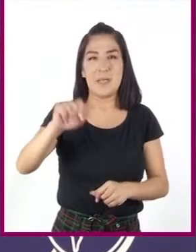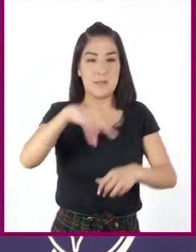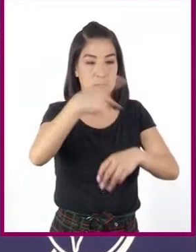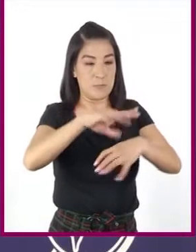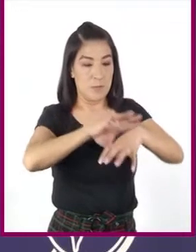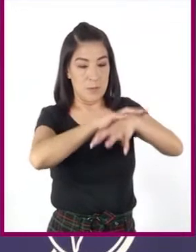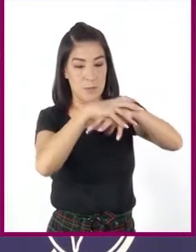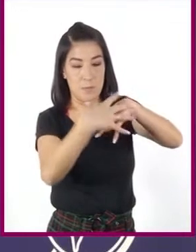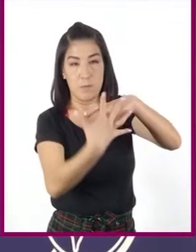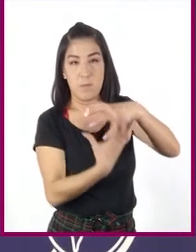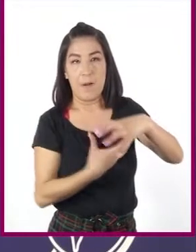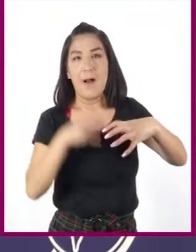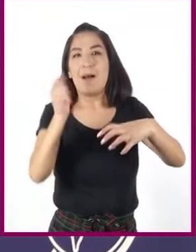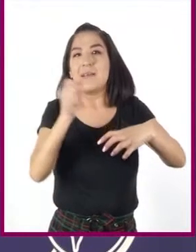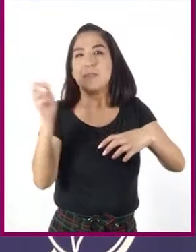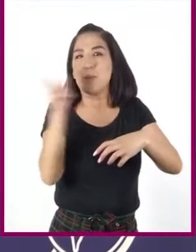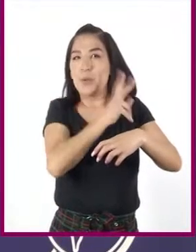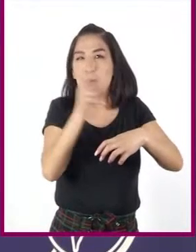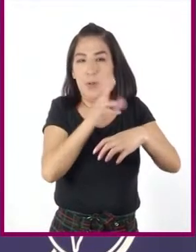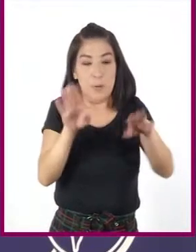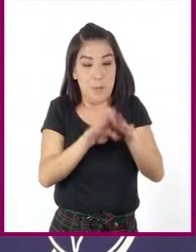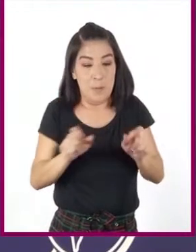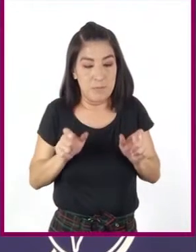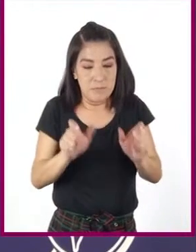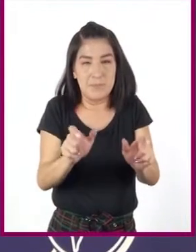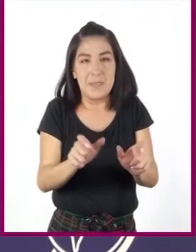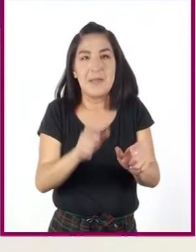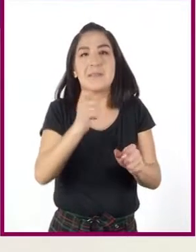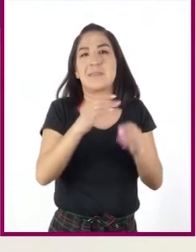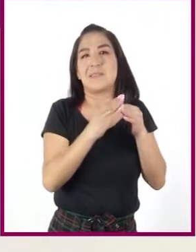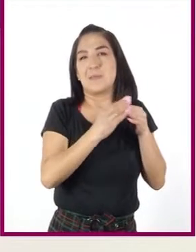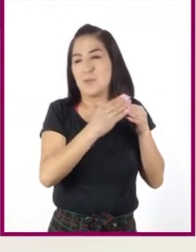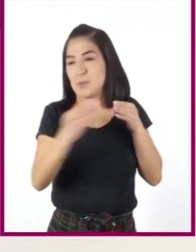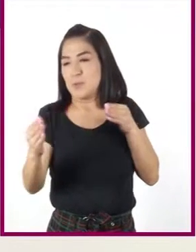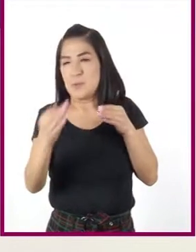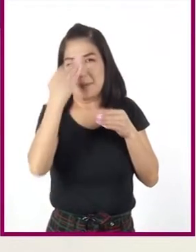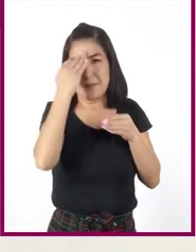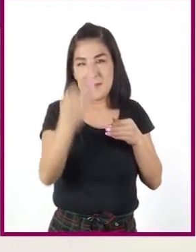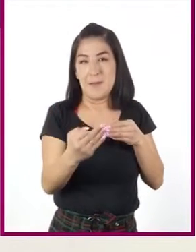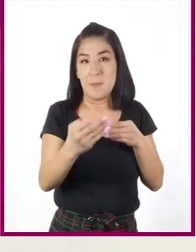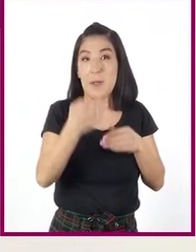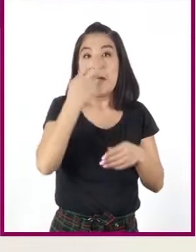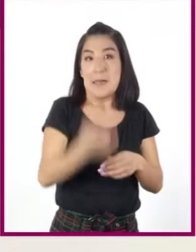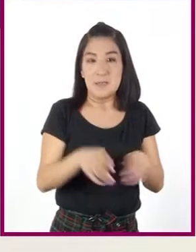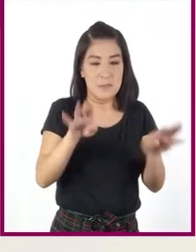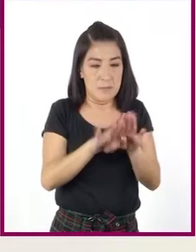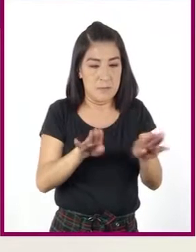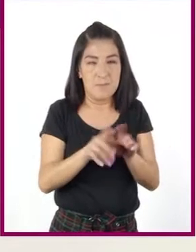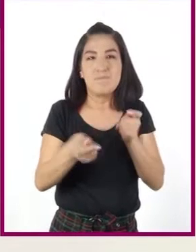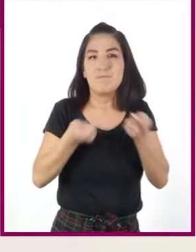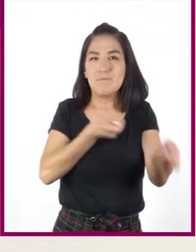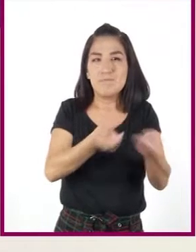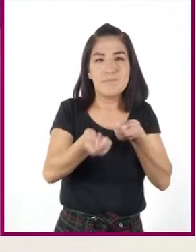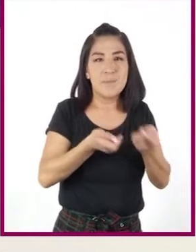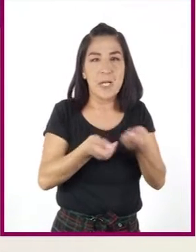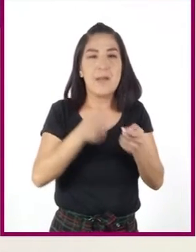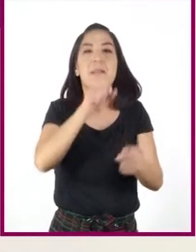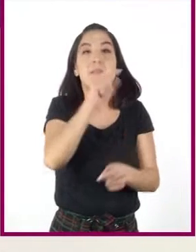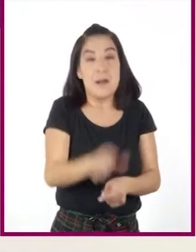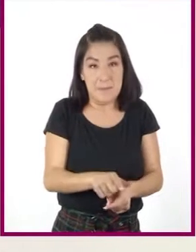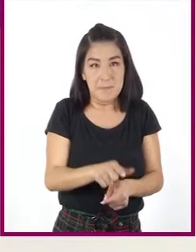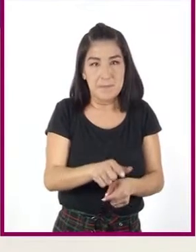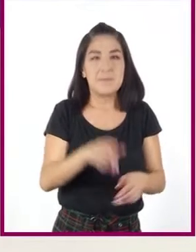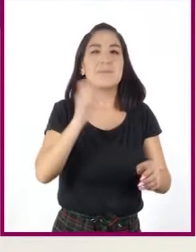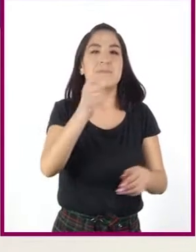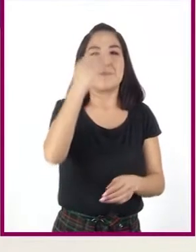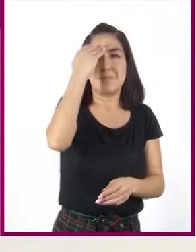cubre e influye sobre nuestra vida cotidiana y a largo plazo. Esos fenómenos interactúan y provocan